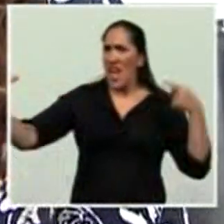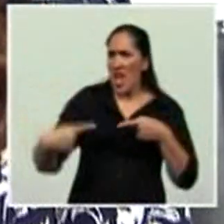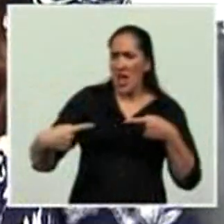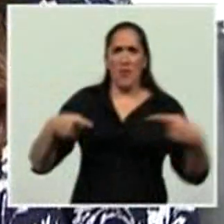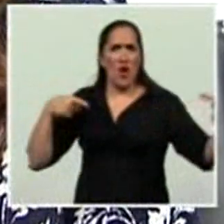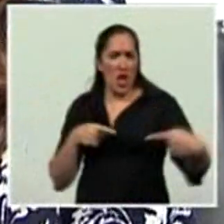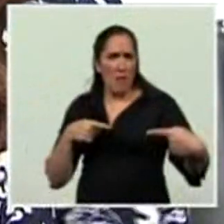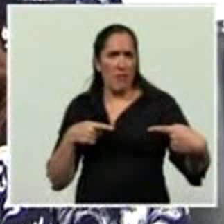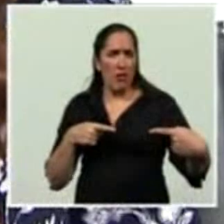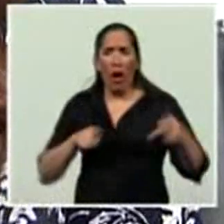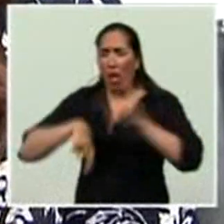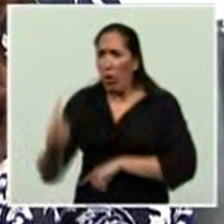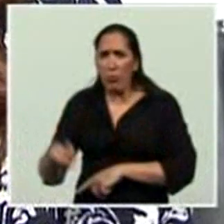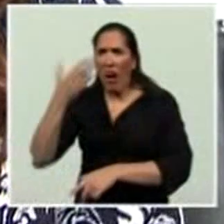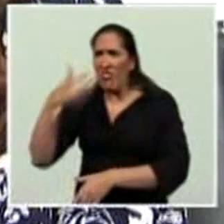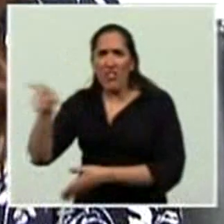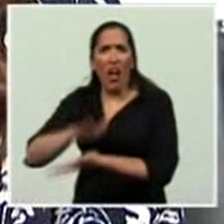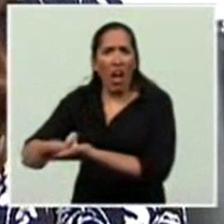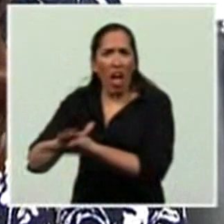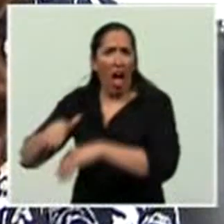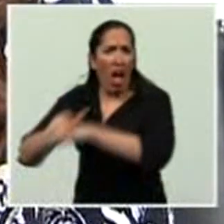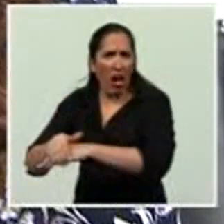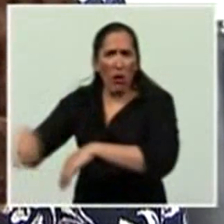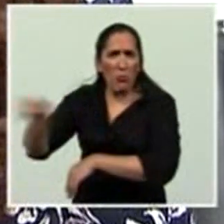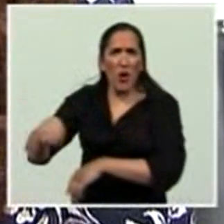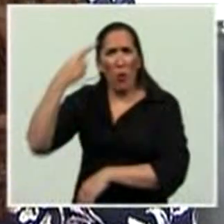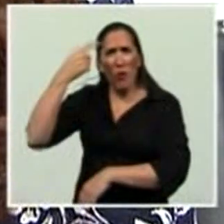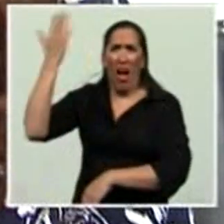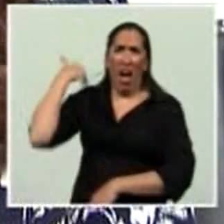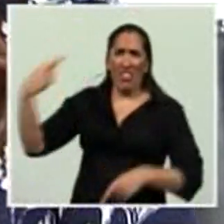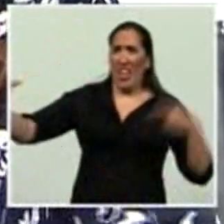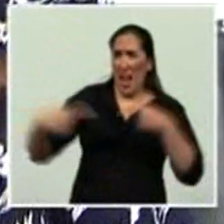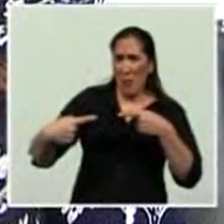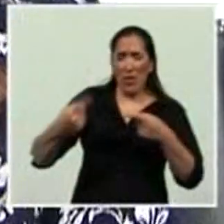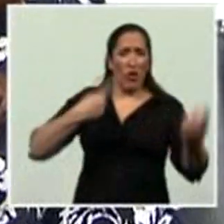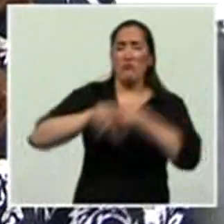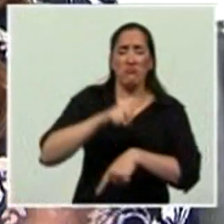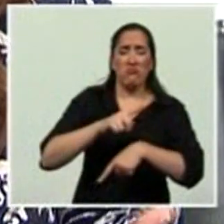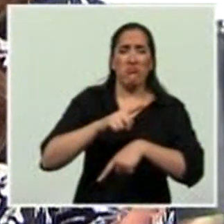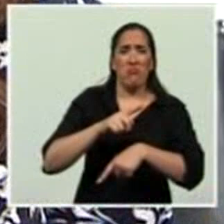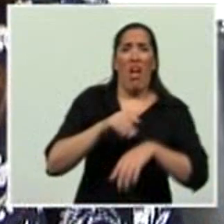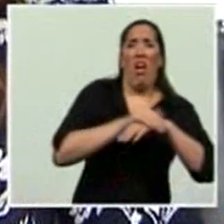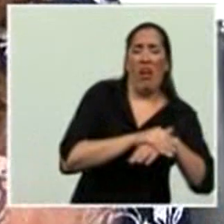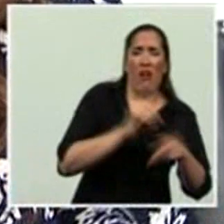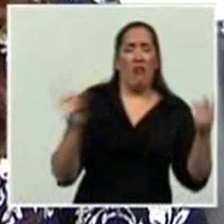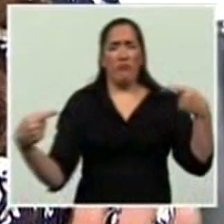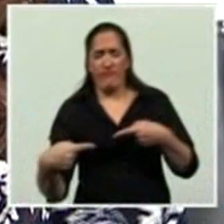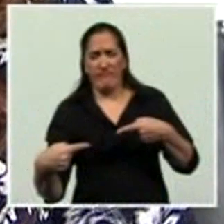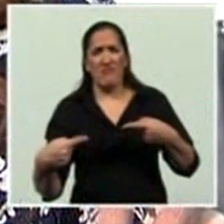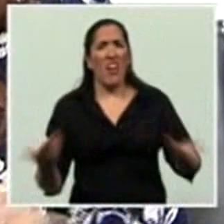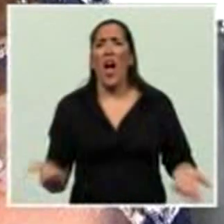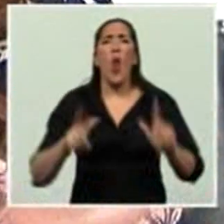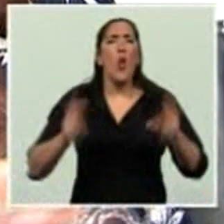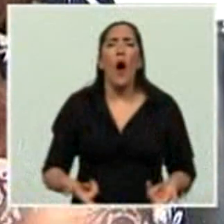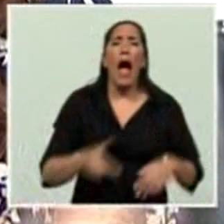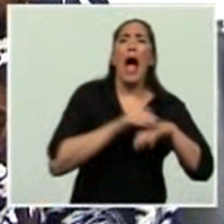día arreglaron todo y vuelven a ser amigos y los queeren enemigos se convierten en amigos y viceversa no hay enemigos